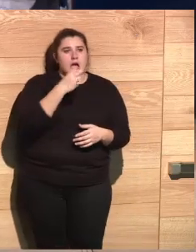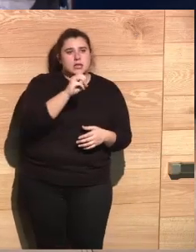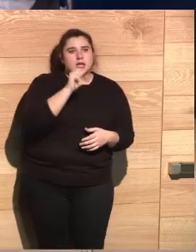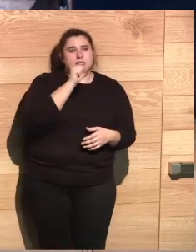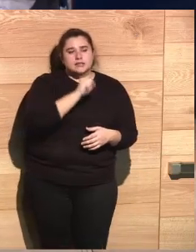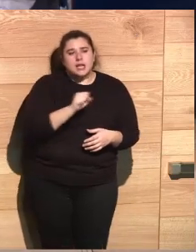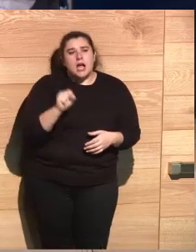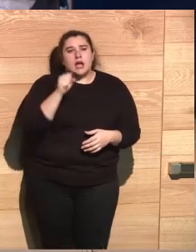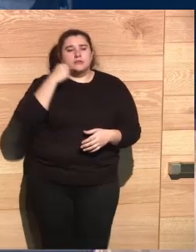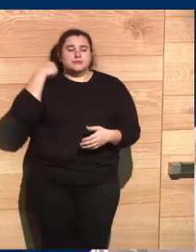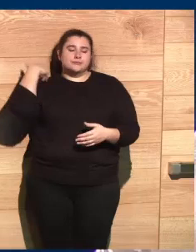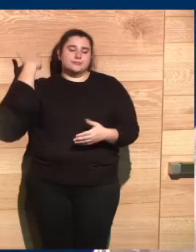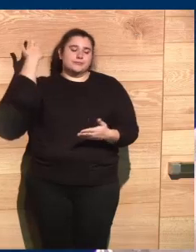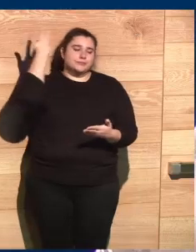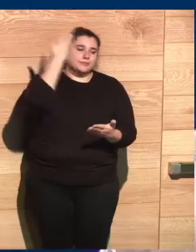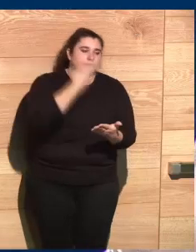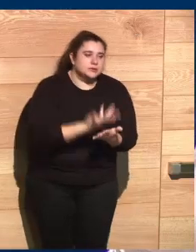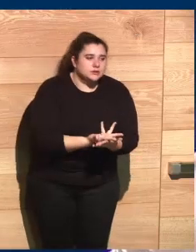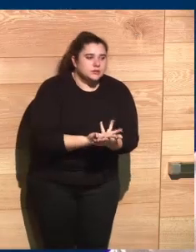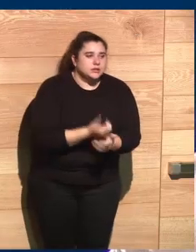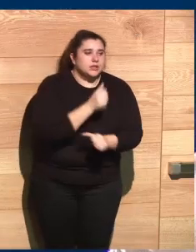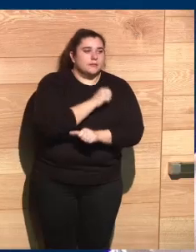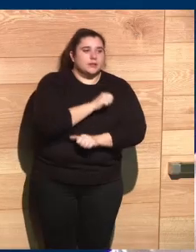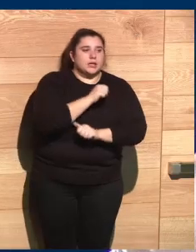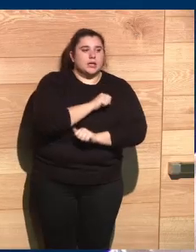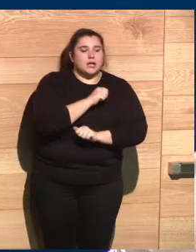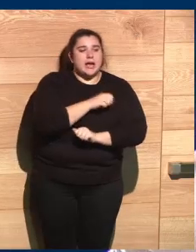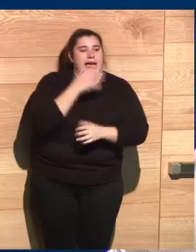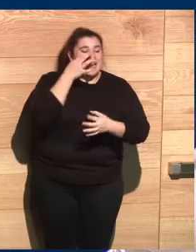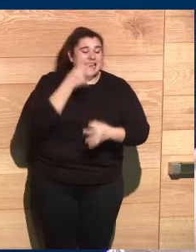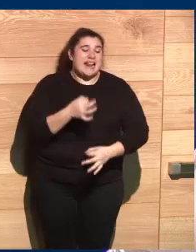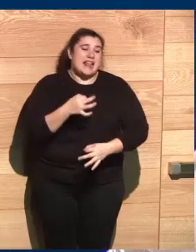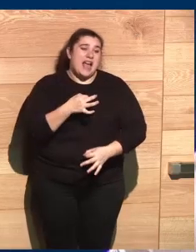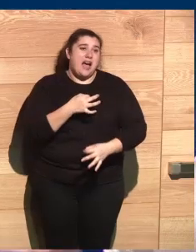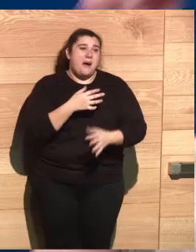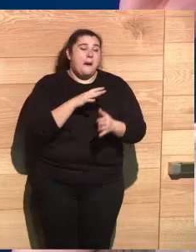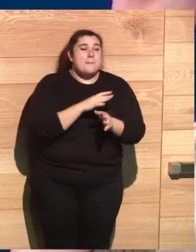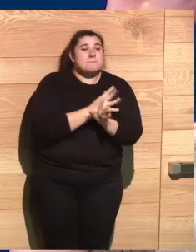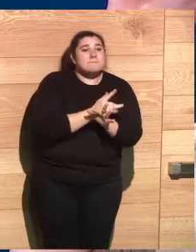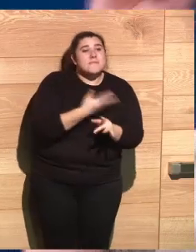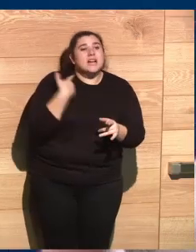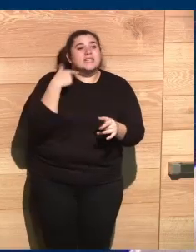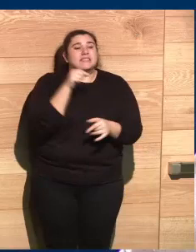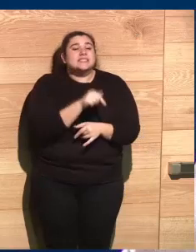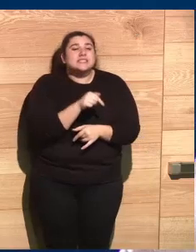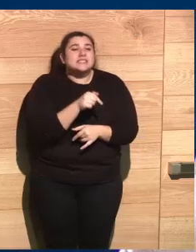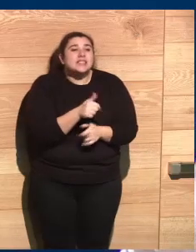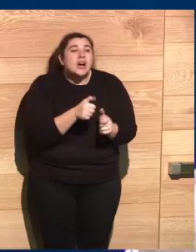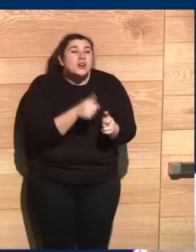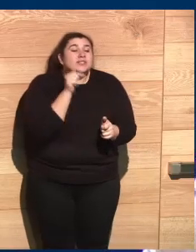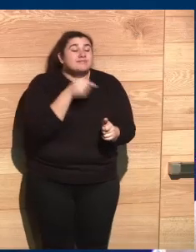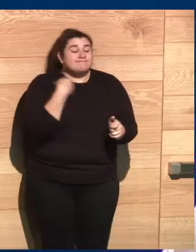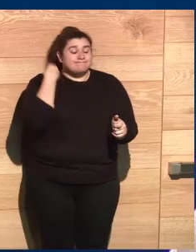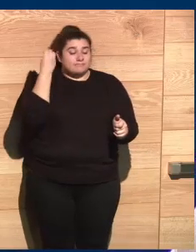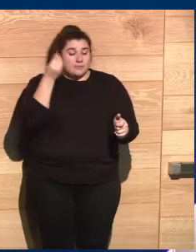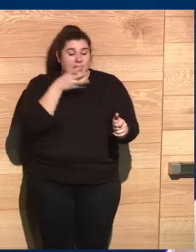viene la realidad virtual va a ser la leche. Lo va a petar. Sigo esperando. El problema de la realidad virtual, sobre todo ahora,